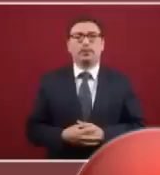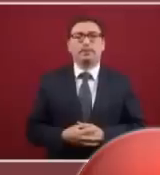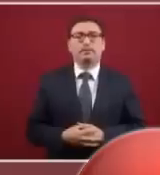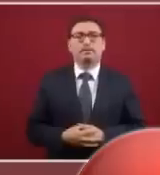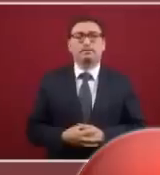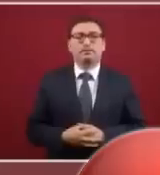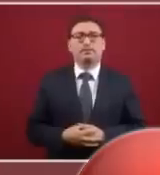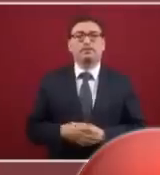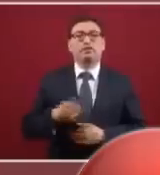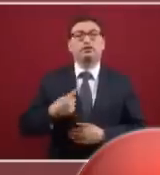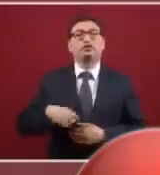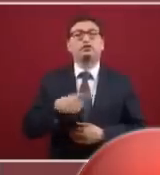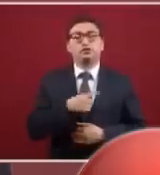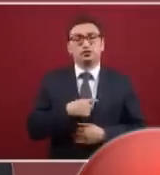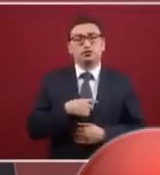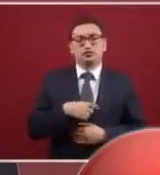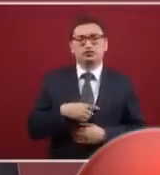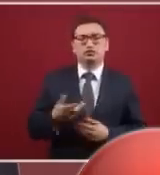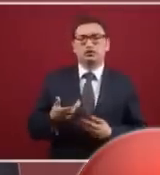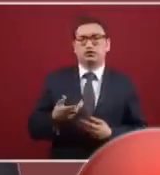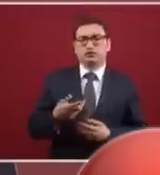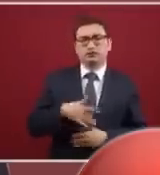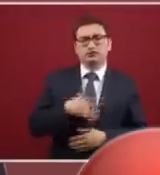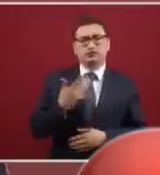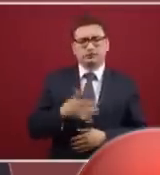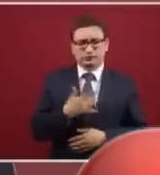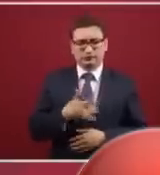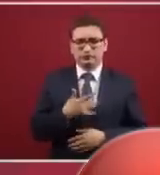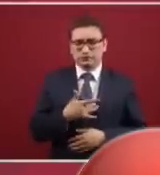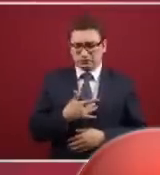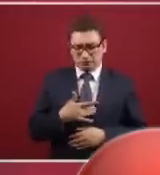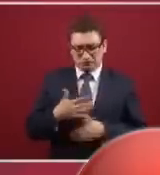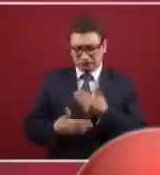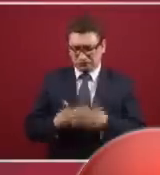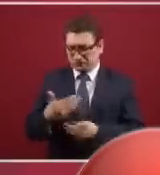tratando de ver esta nueva realidad